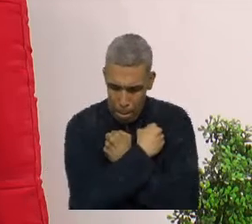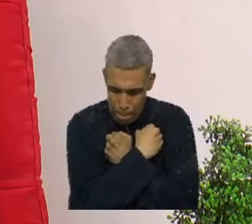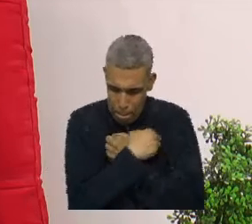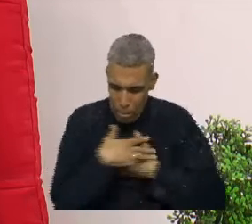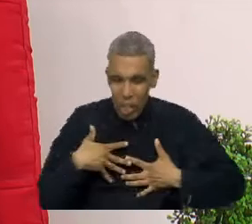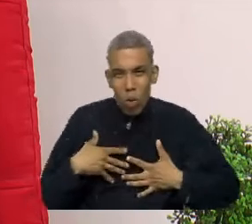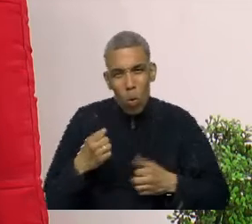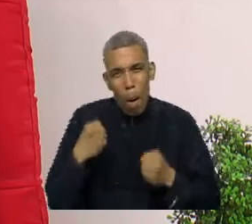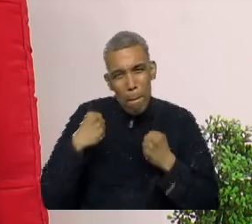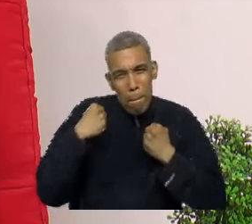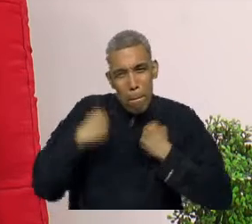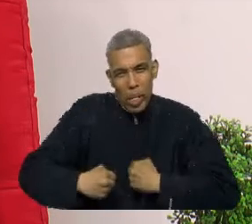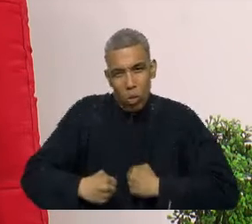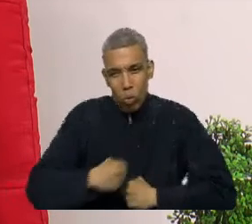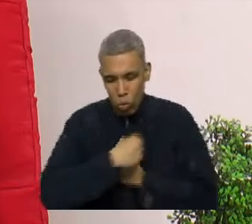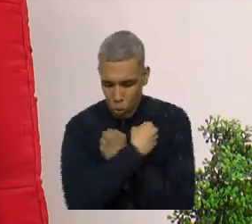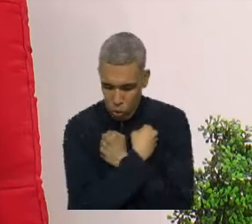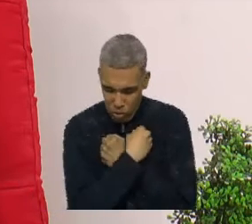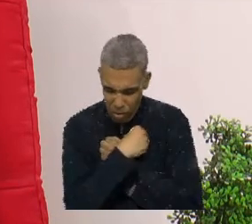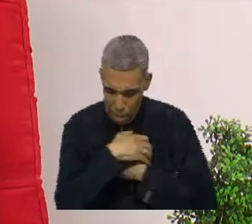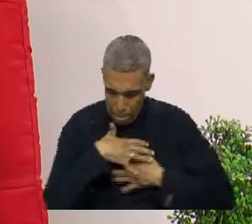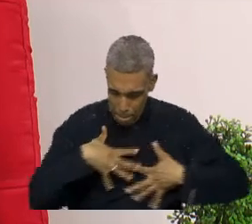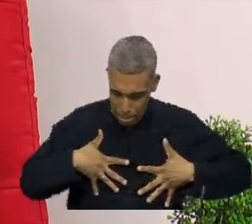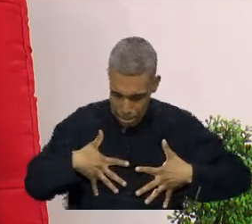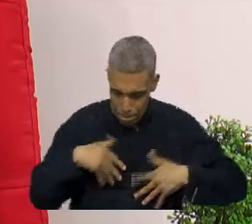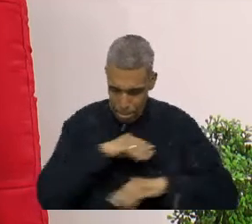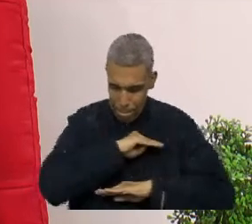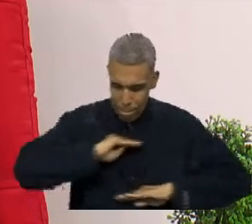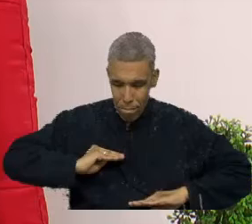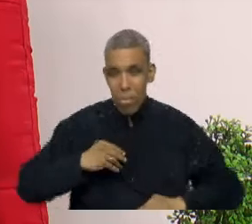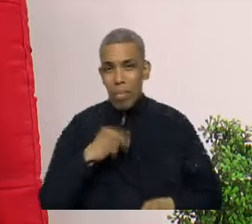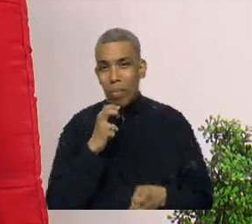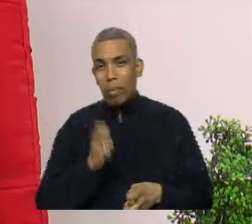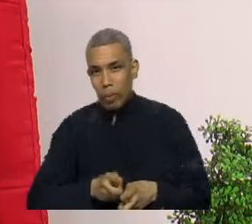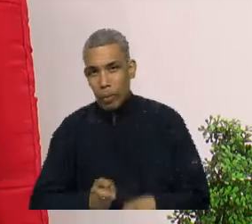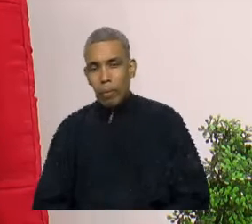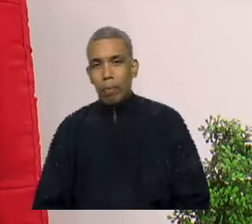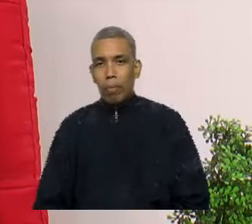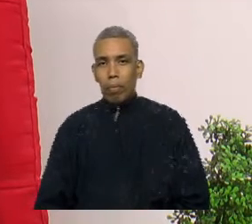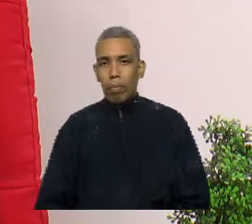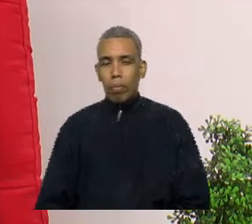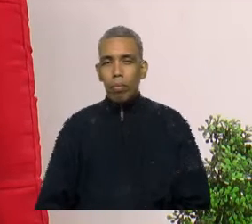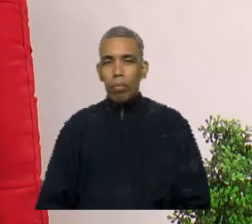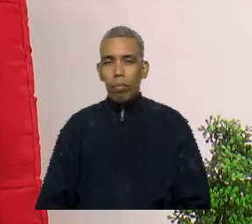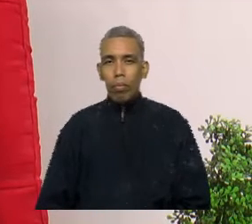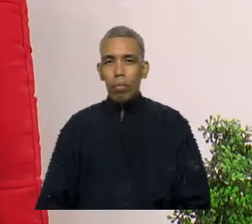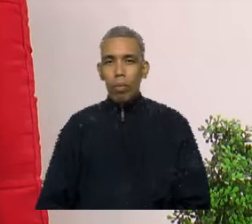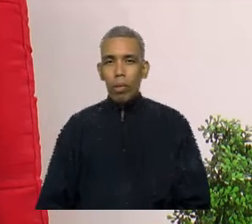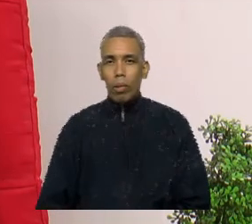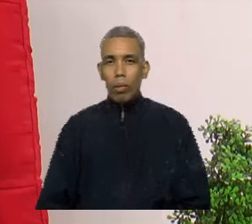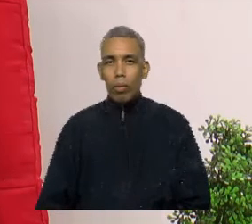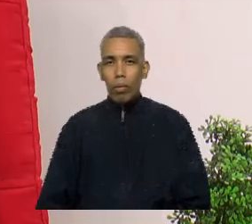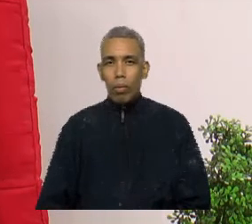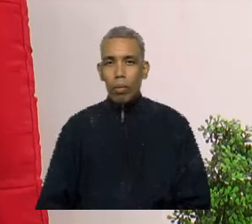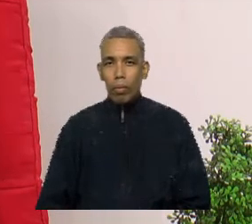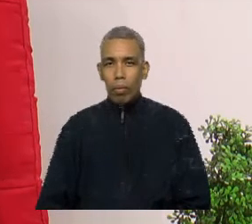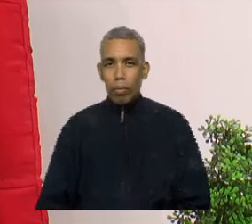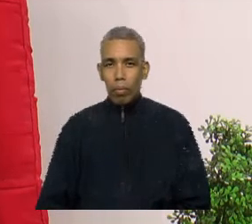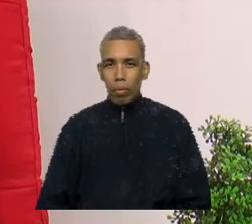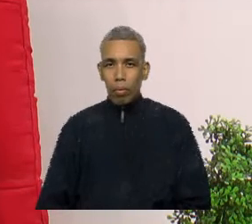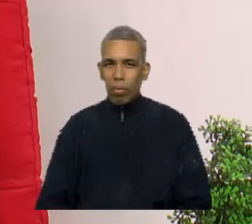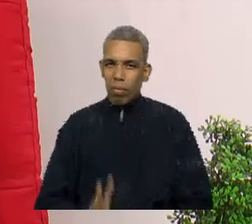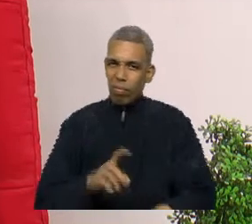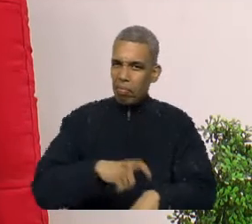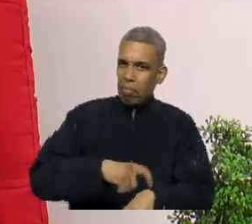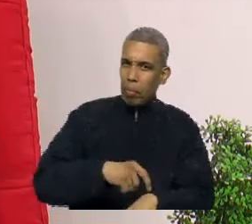proceso inflamatorio, entonces, que es más o menos 6 horas después de haberse iniciado la crisis, sí, entonces